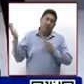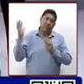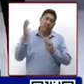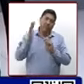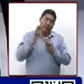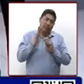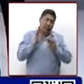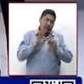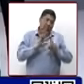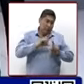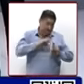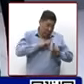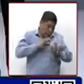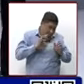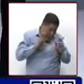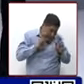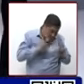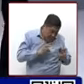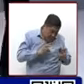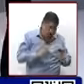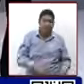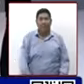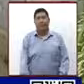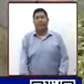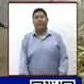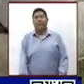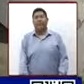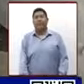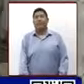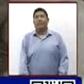Y nosotros estuvimos presentes. Vamos a ver aquello.